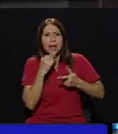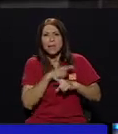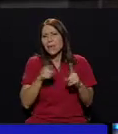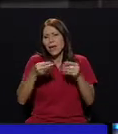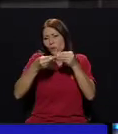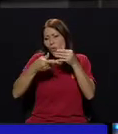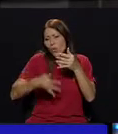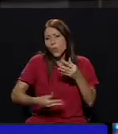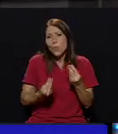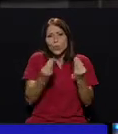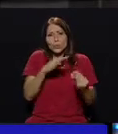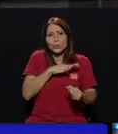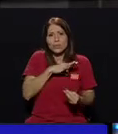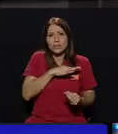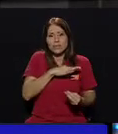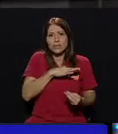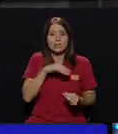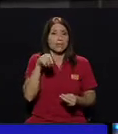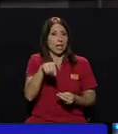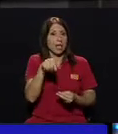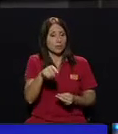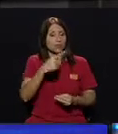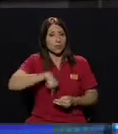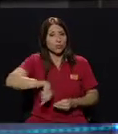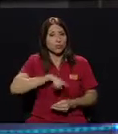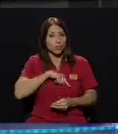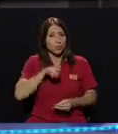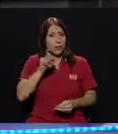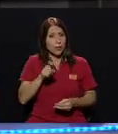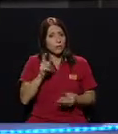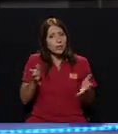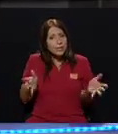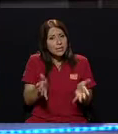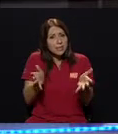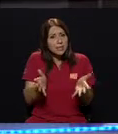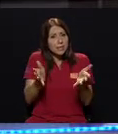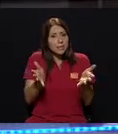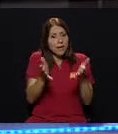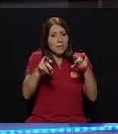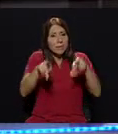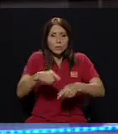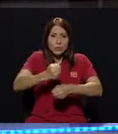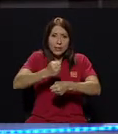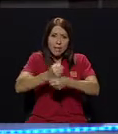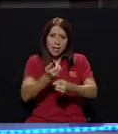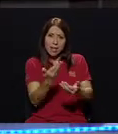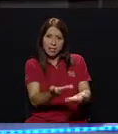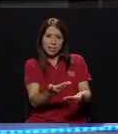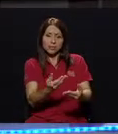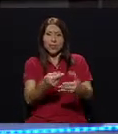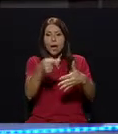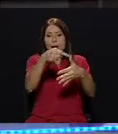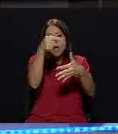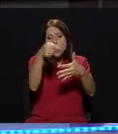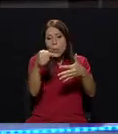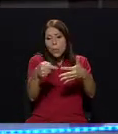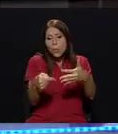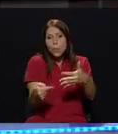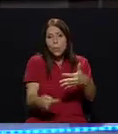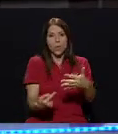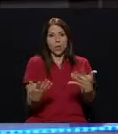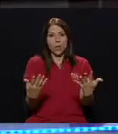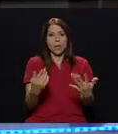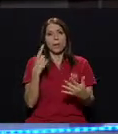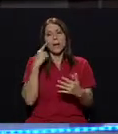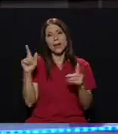claro la colmena, sí. ¿Verdad? Y es lo que hablábamos, que es uno de los componentes que debemos incentivar al productor de diversificar para